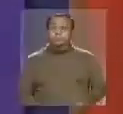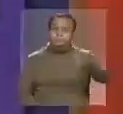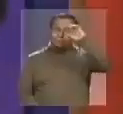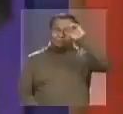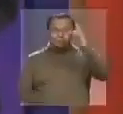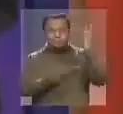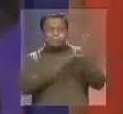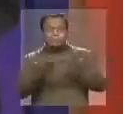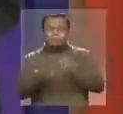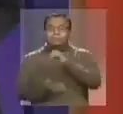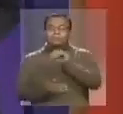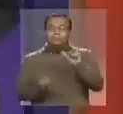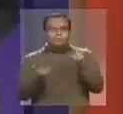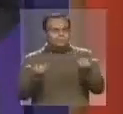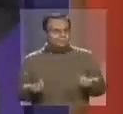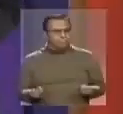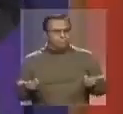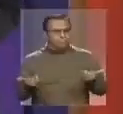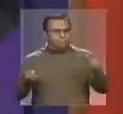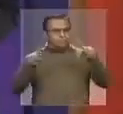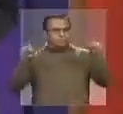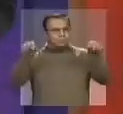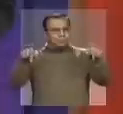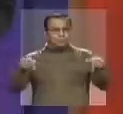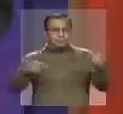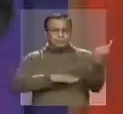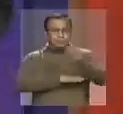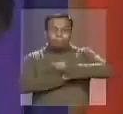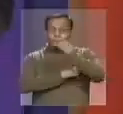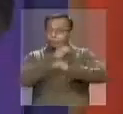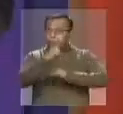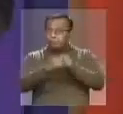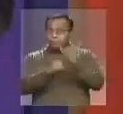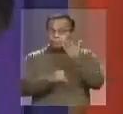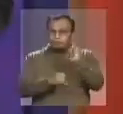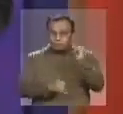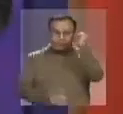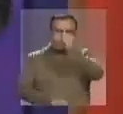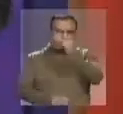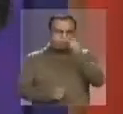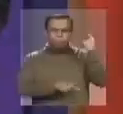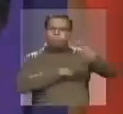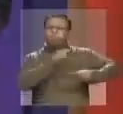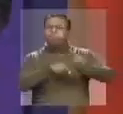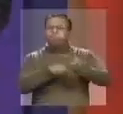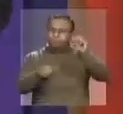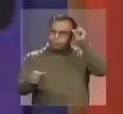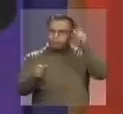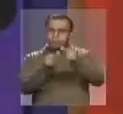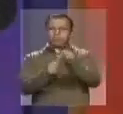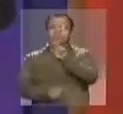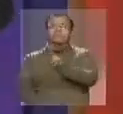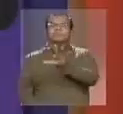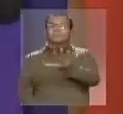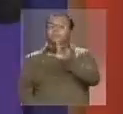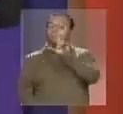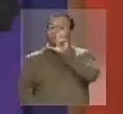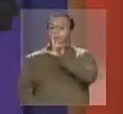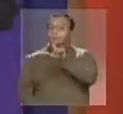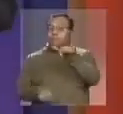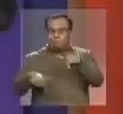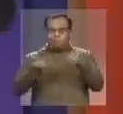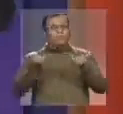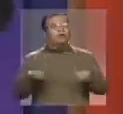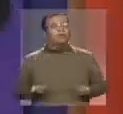Hola, bienvenidos y bienvenidas a Ahora, a propósito del Día Internacional de la Mujer Afrodescendiente que se conmemora este 25 de julio.